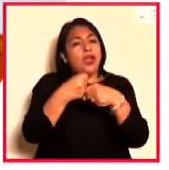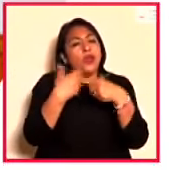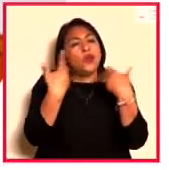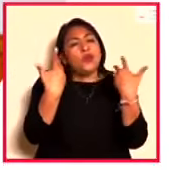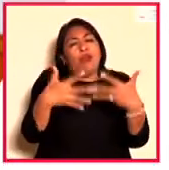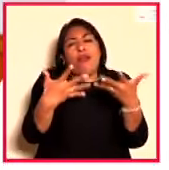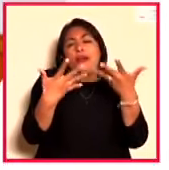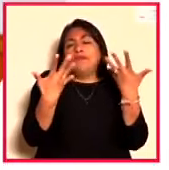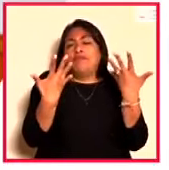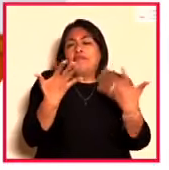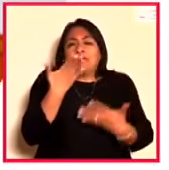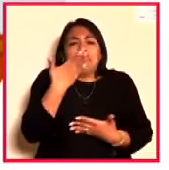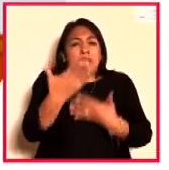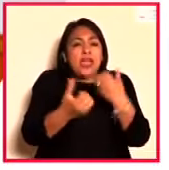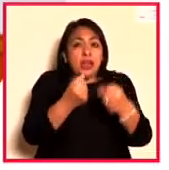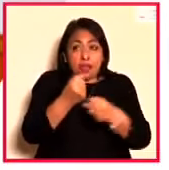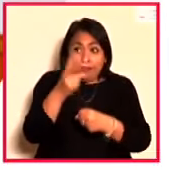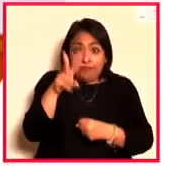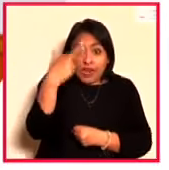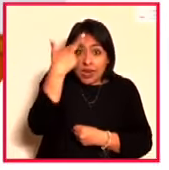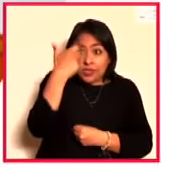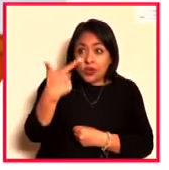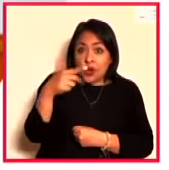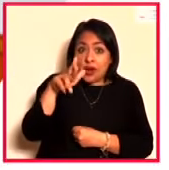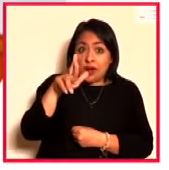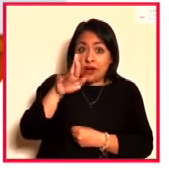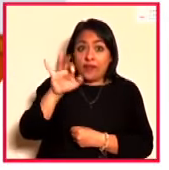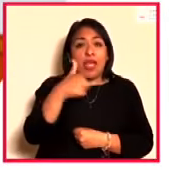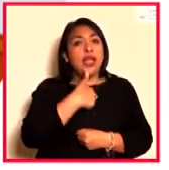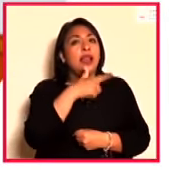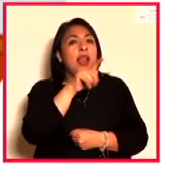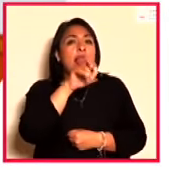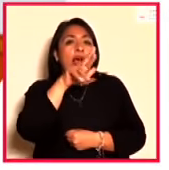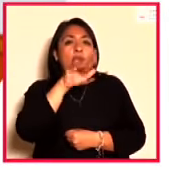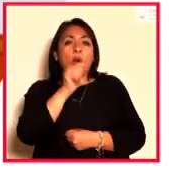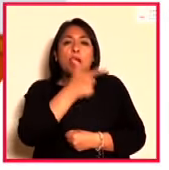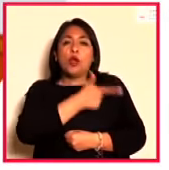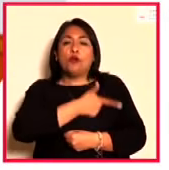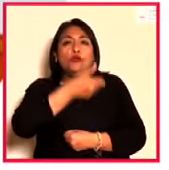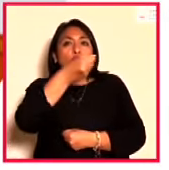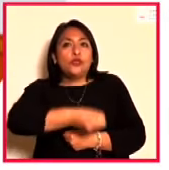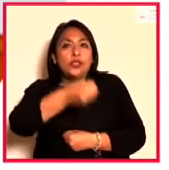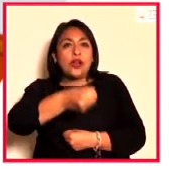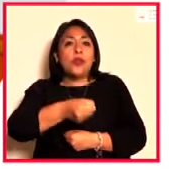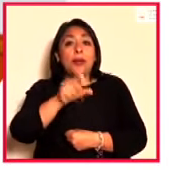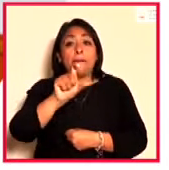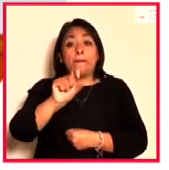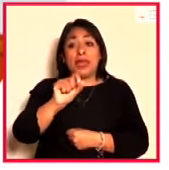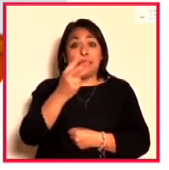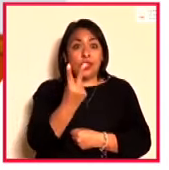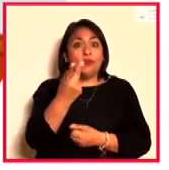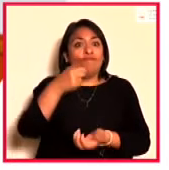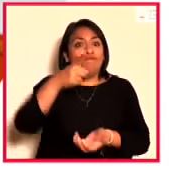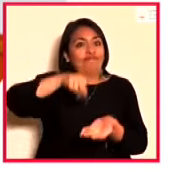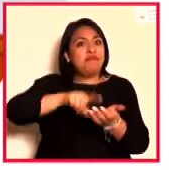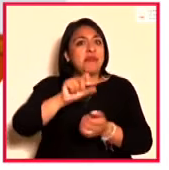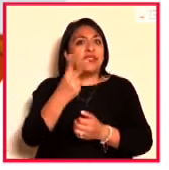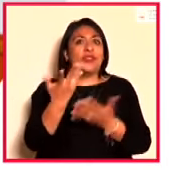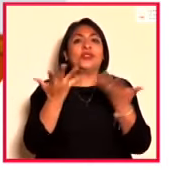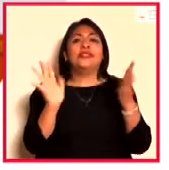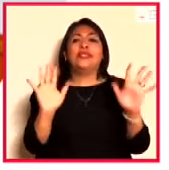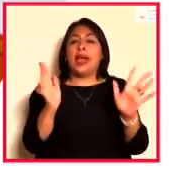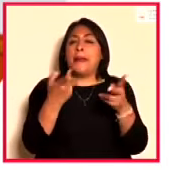así, Rafael García Villegas? Mi querida Laura Barrera, es un placer saludarte. El 22 en el 22 ya comenzó. Y